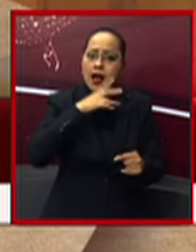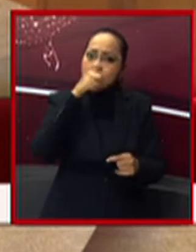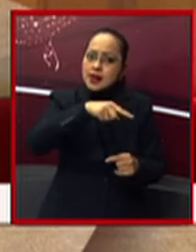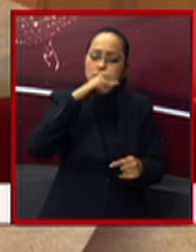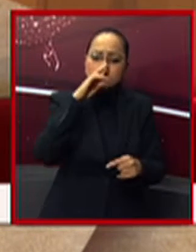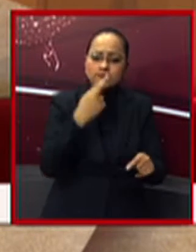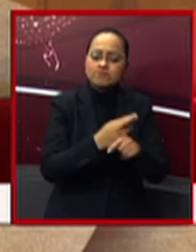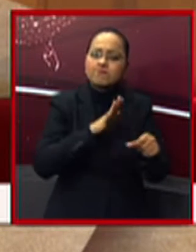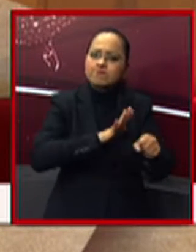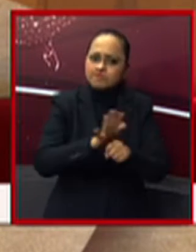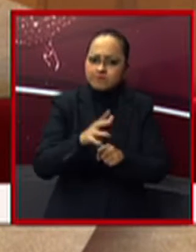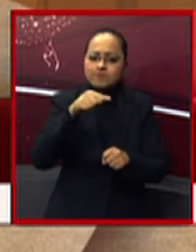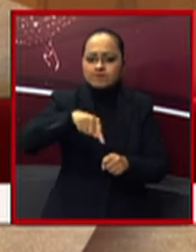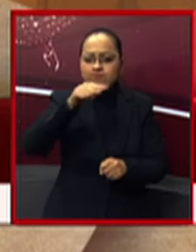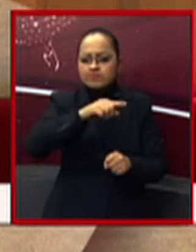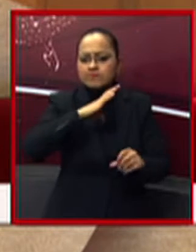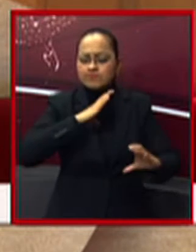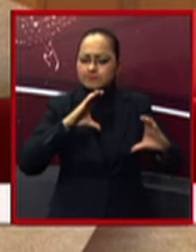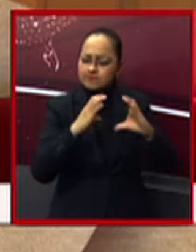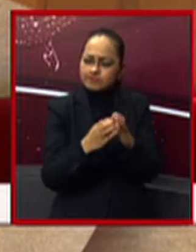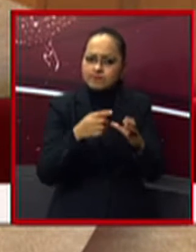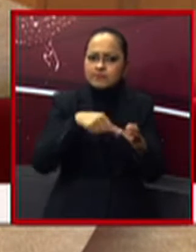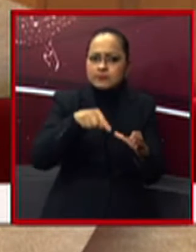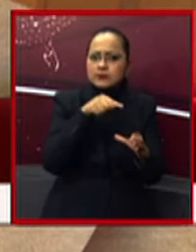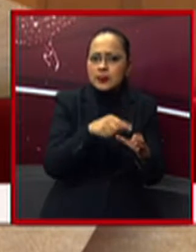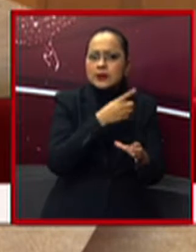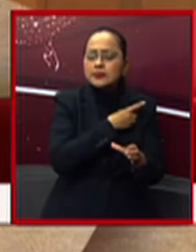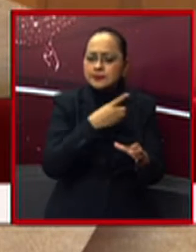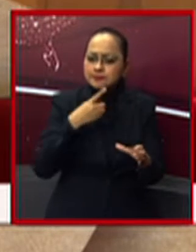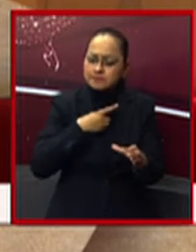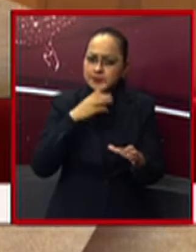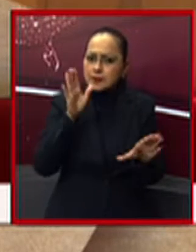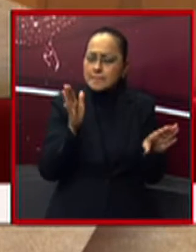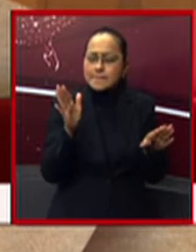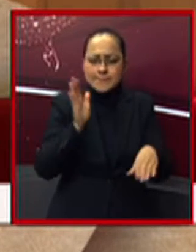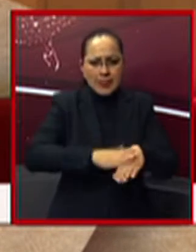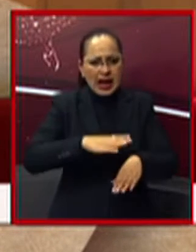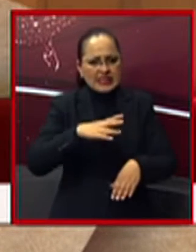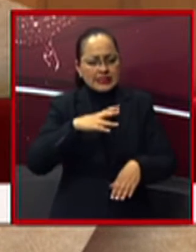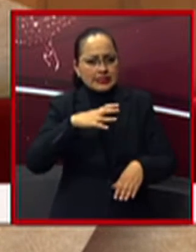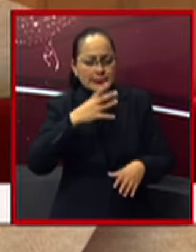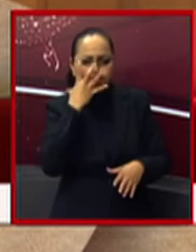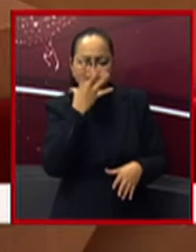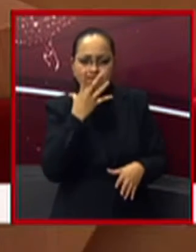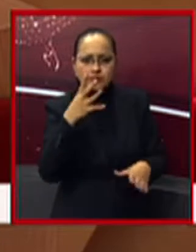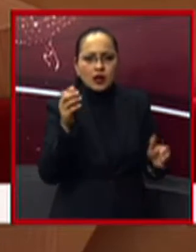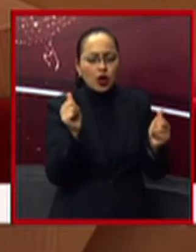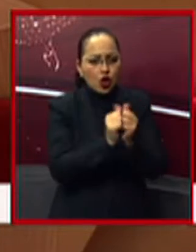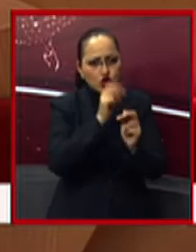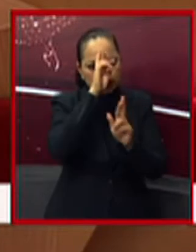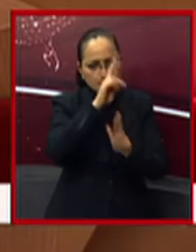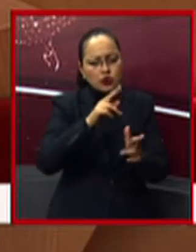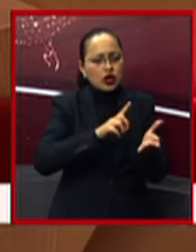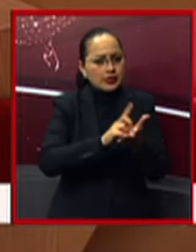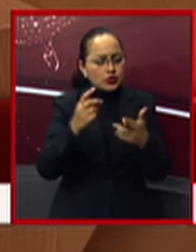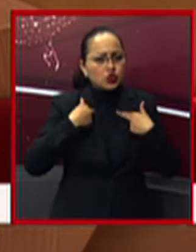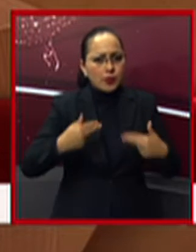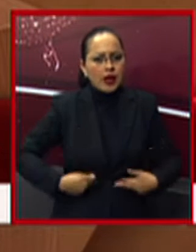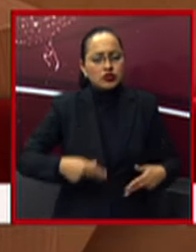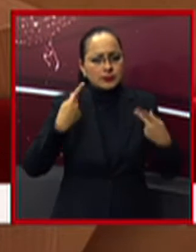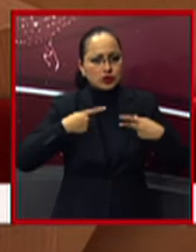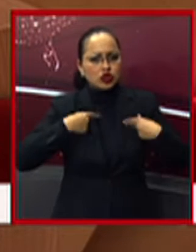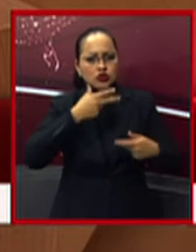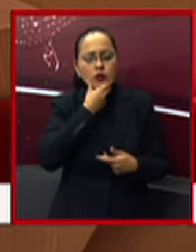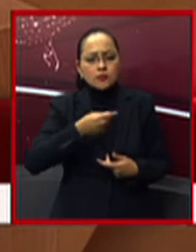Que defiendan de manera irrestricta los derechos humanos de los mexicanos y de